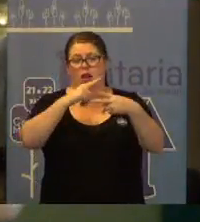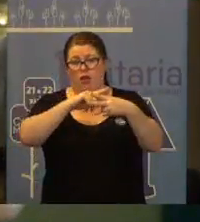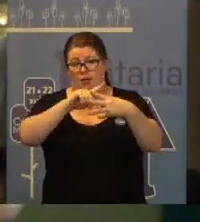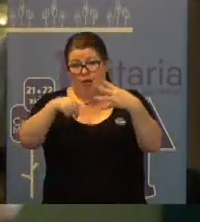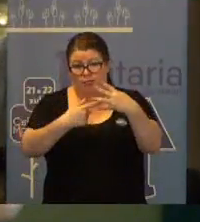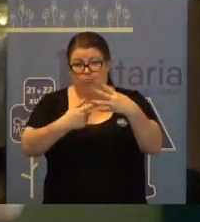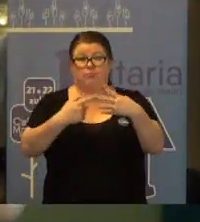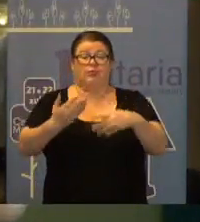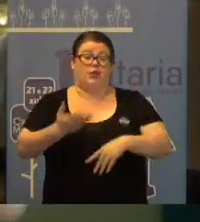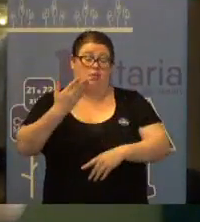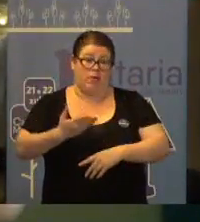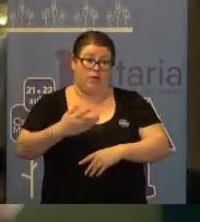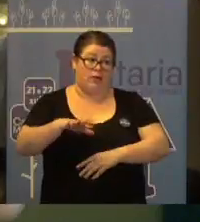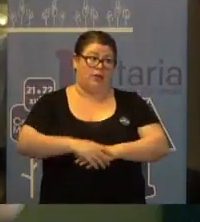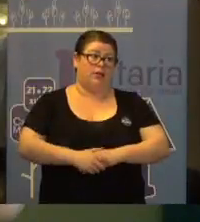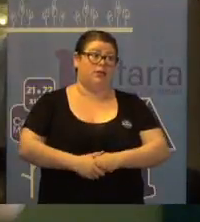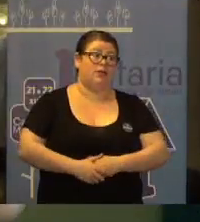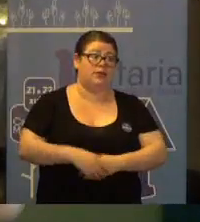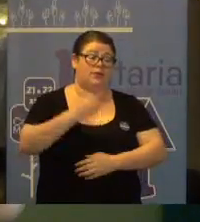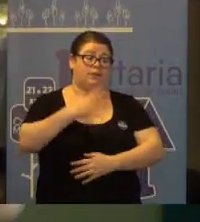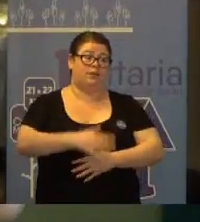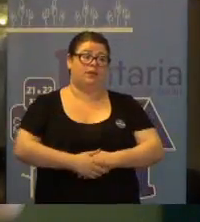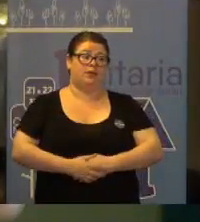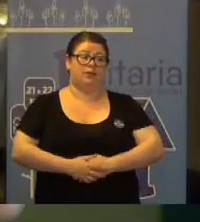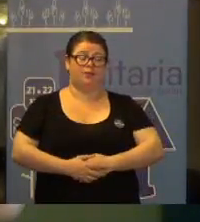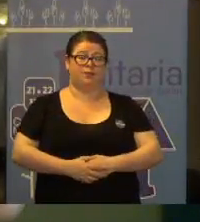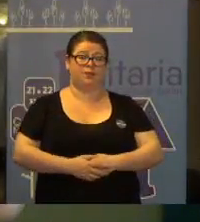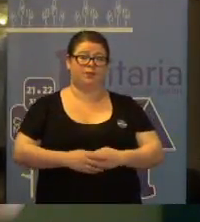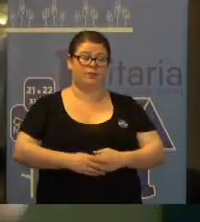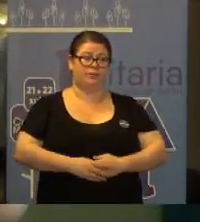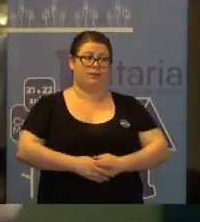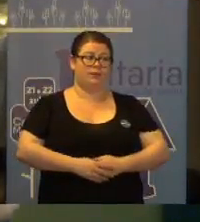a ter en conta, non? Ben, é